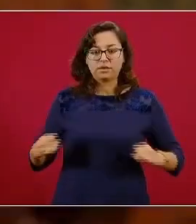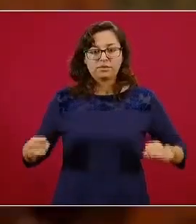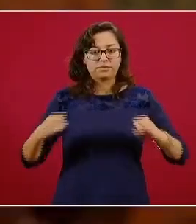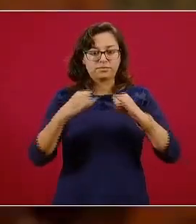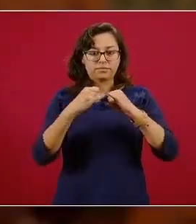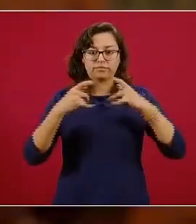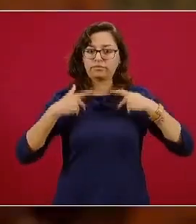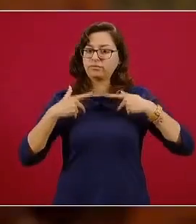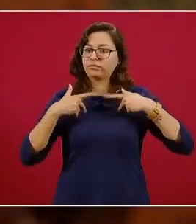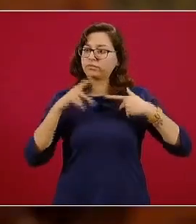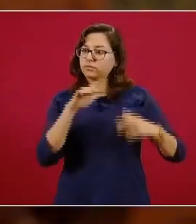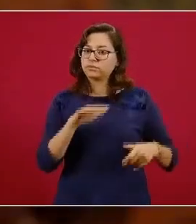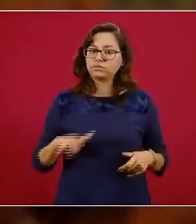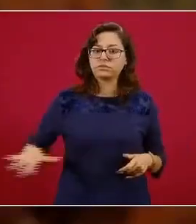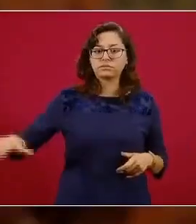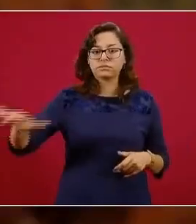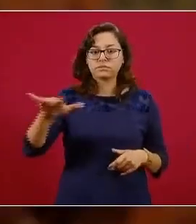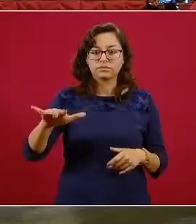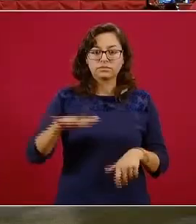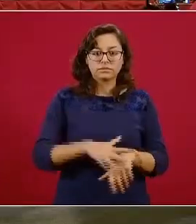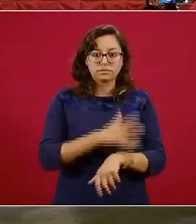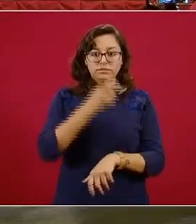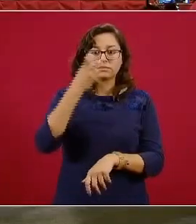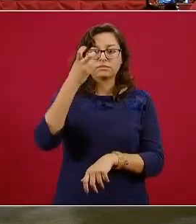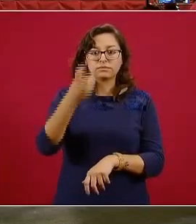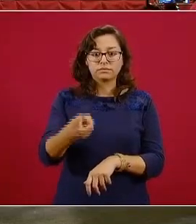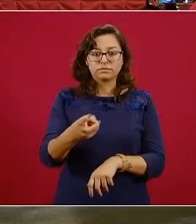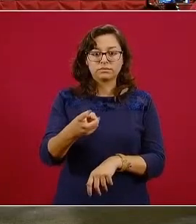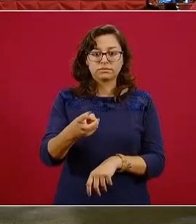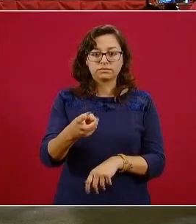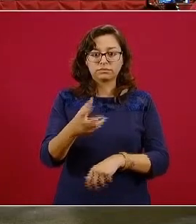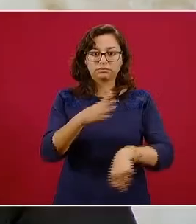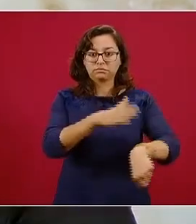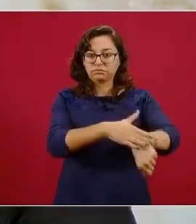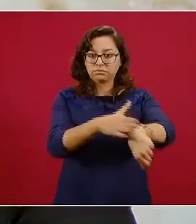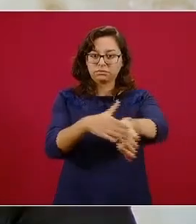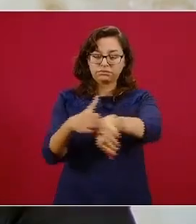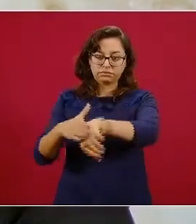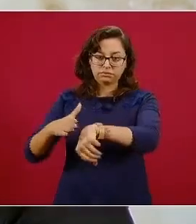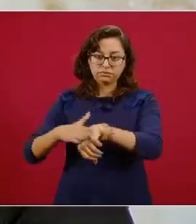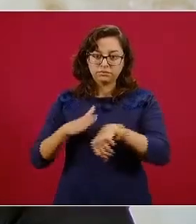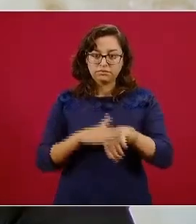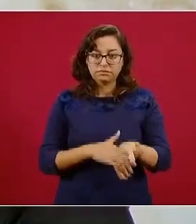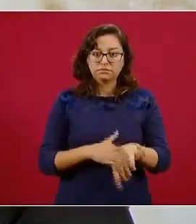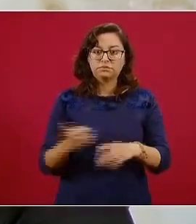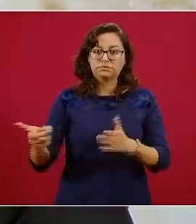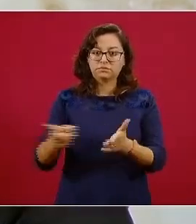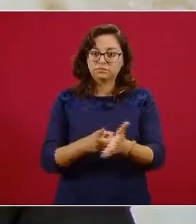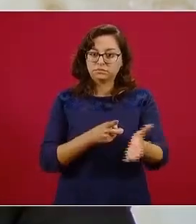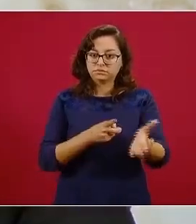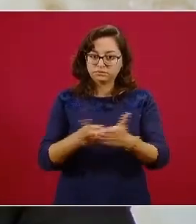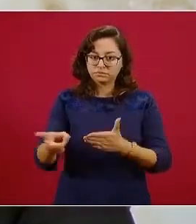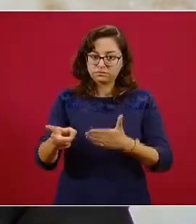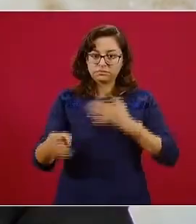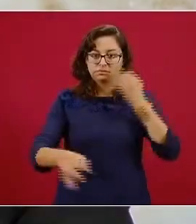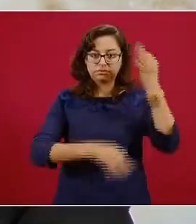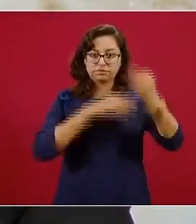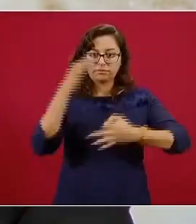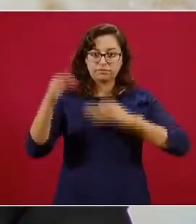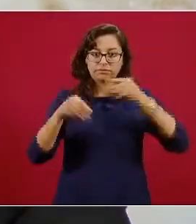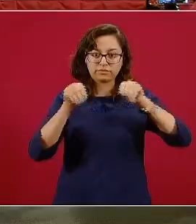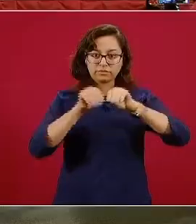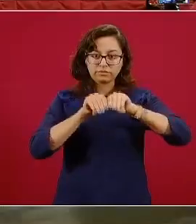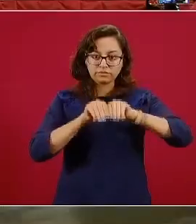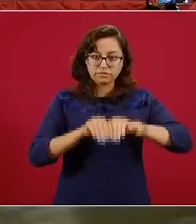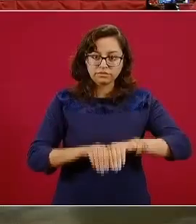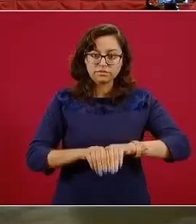y población en general. Por eso hago un llamado a que conozcamos sus derechos, los difundamos y